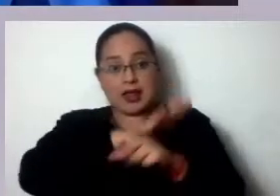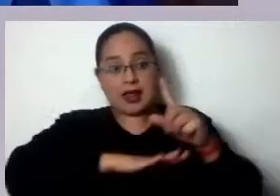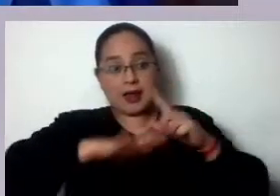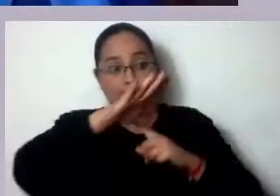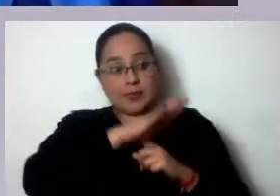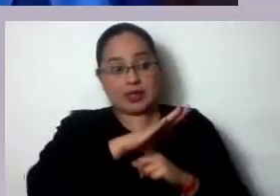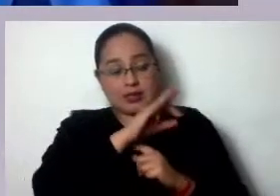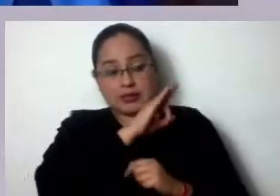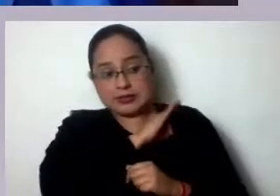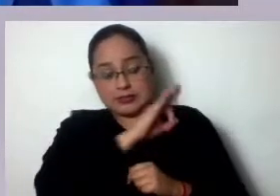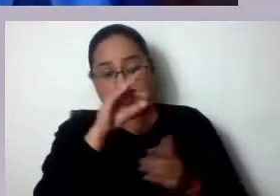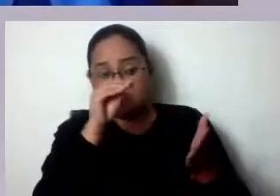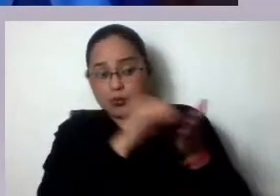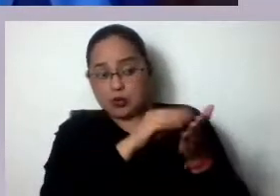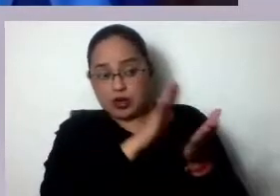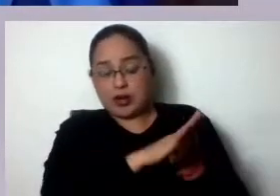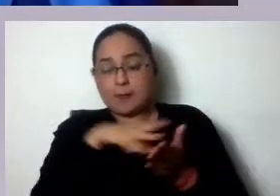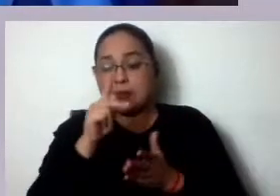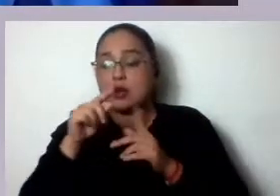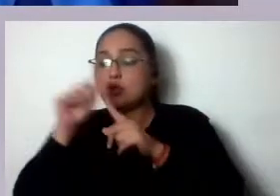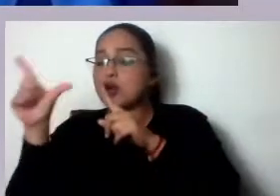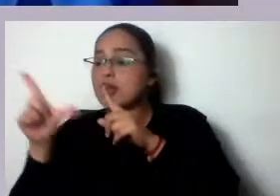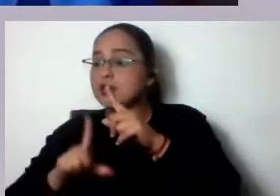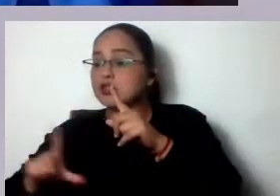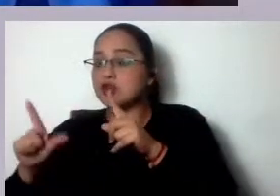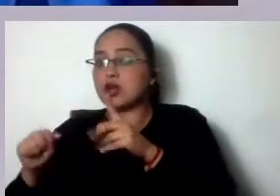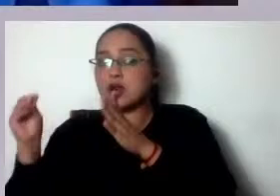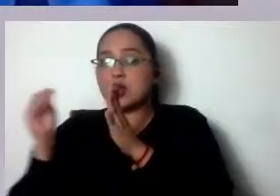encuentra así reconocido en la constitución federal